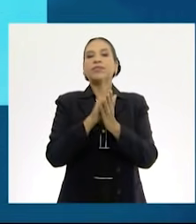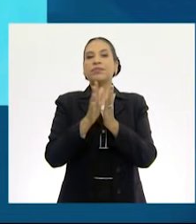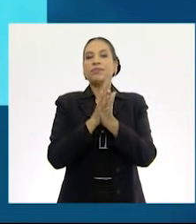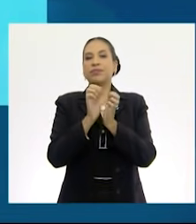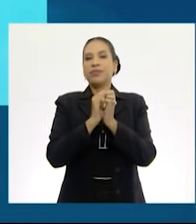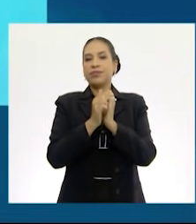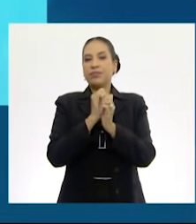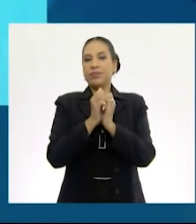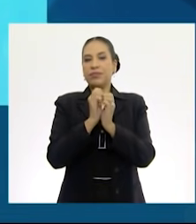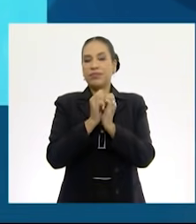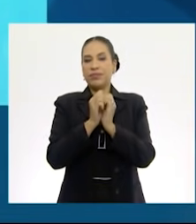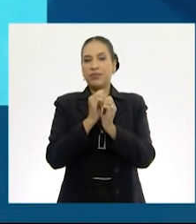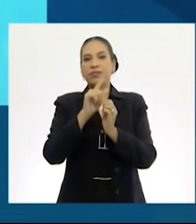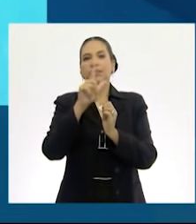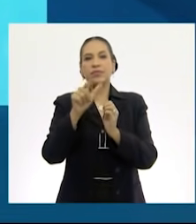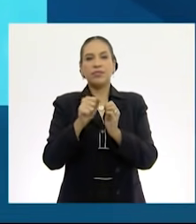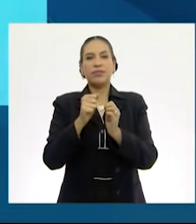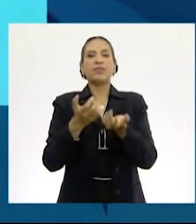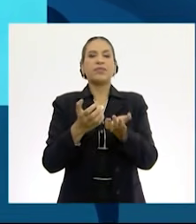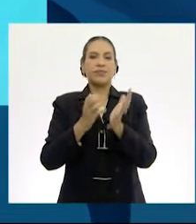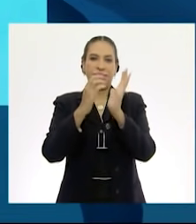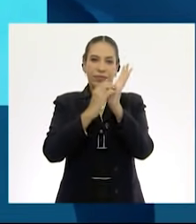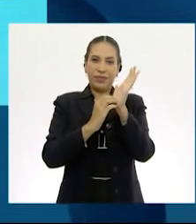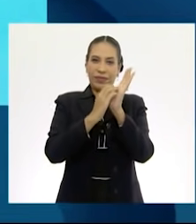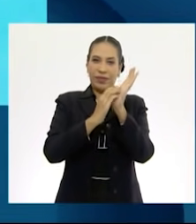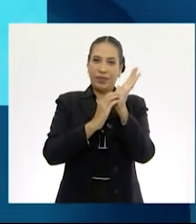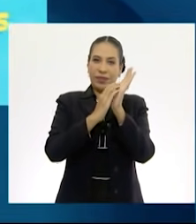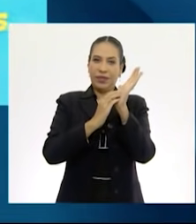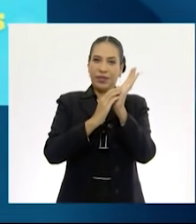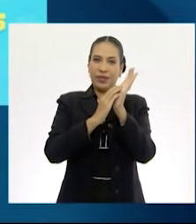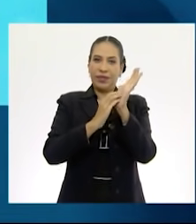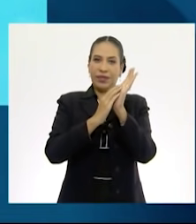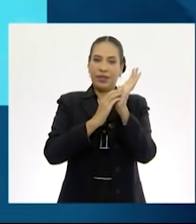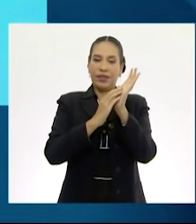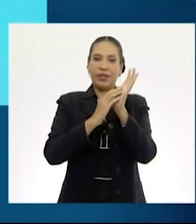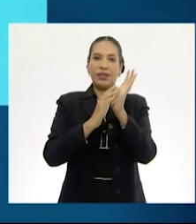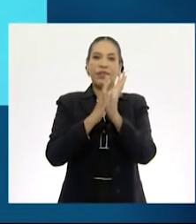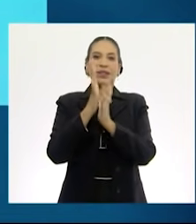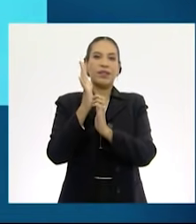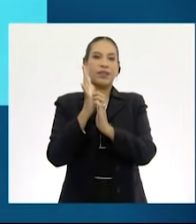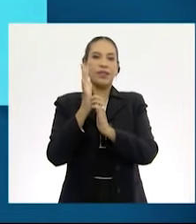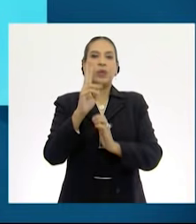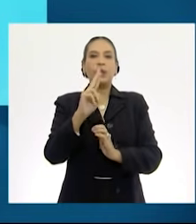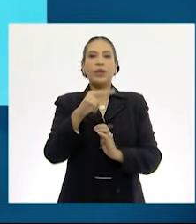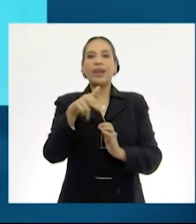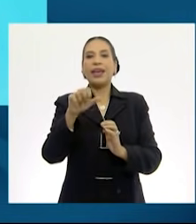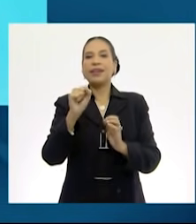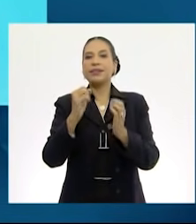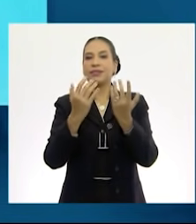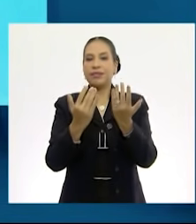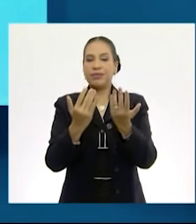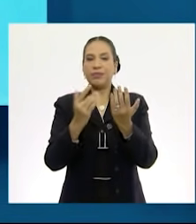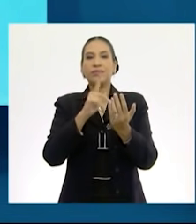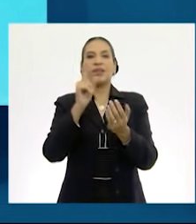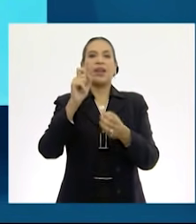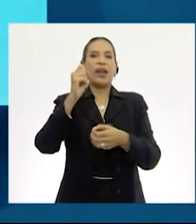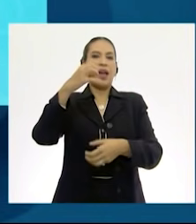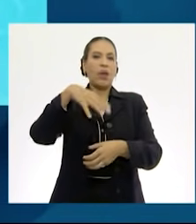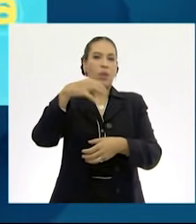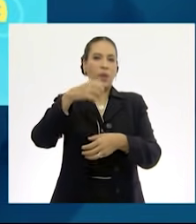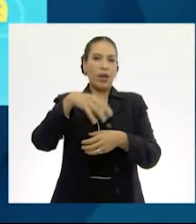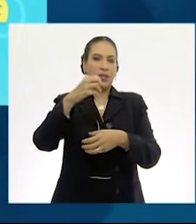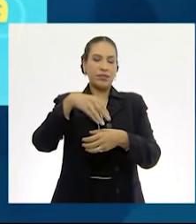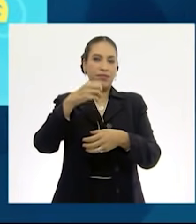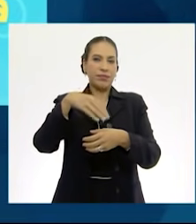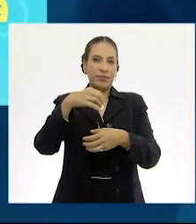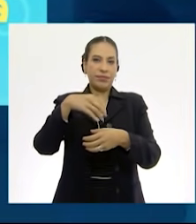dedos. Ahora haz como que rasguñas la palma de tus manos para lavar tus uñas. Enjuaga tus manos con